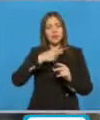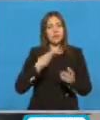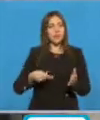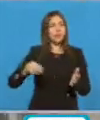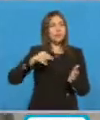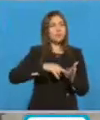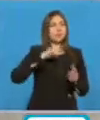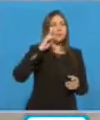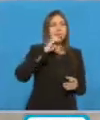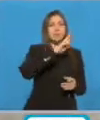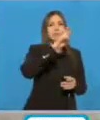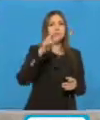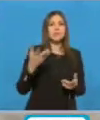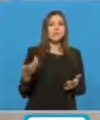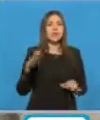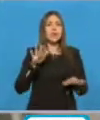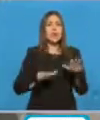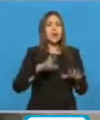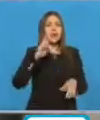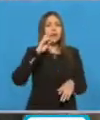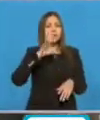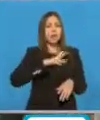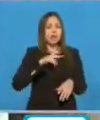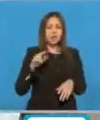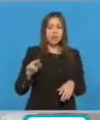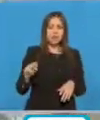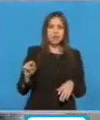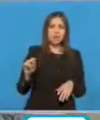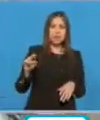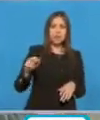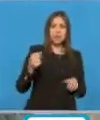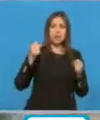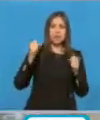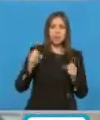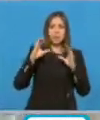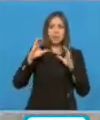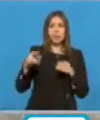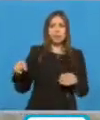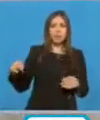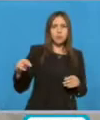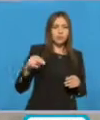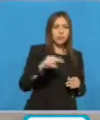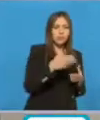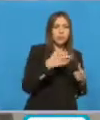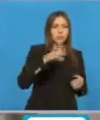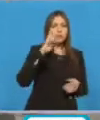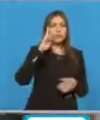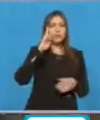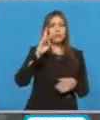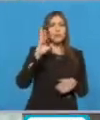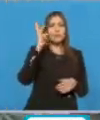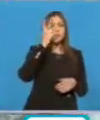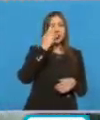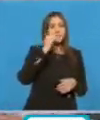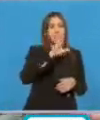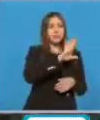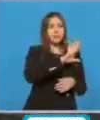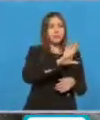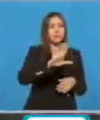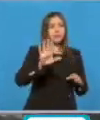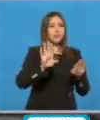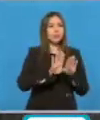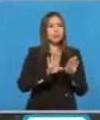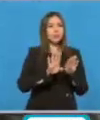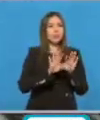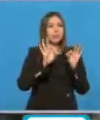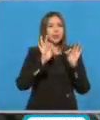monumento. ¿Qué les cuesta venir de la lateral? Hay escaleras, con seguridad cruzan y van a ver estas bellas obras artísticas